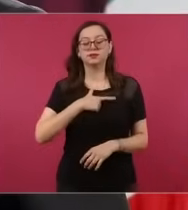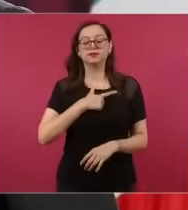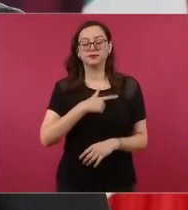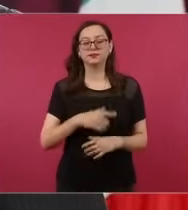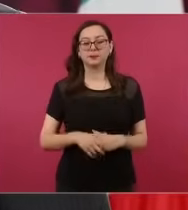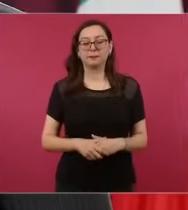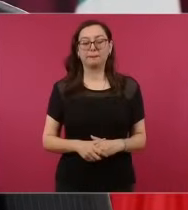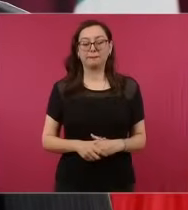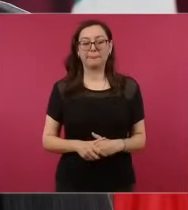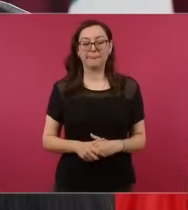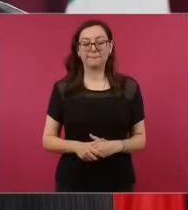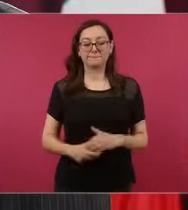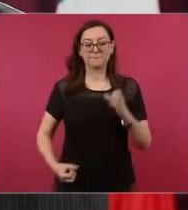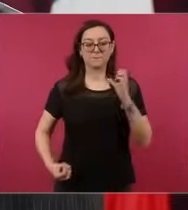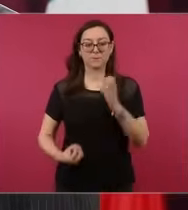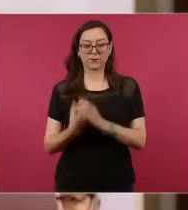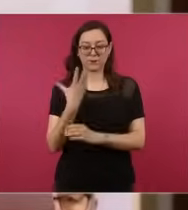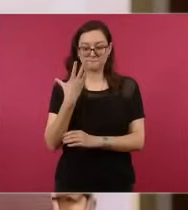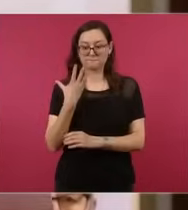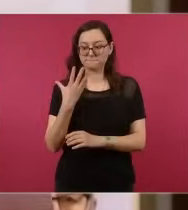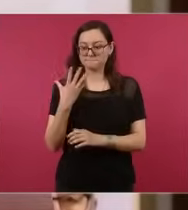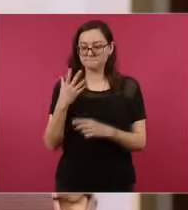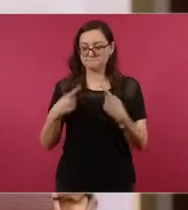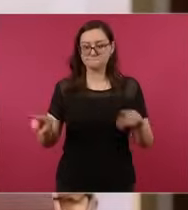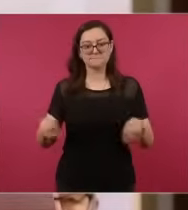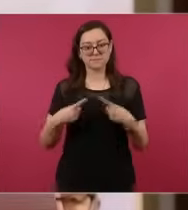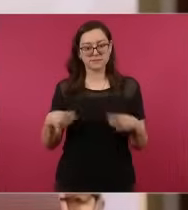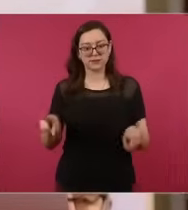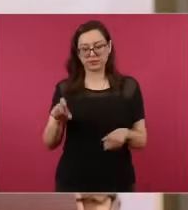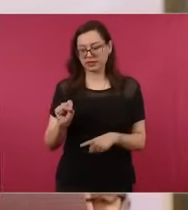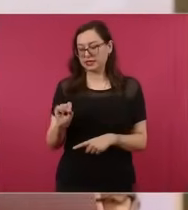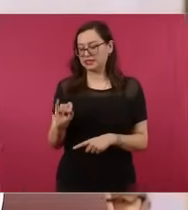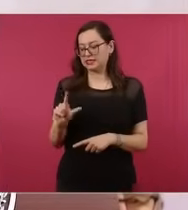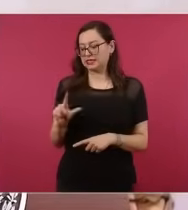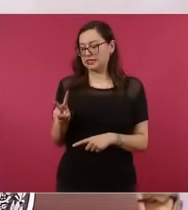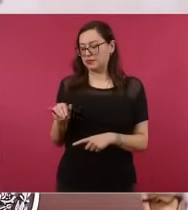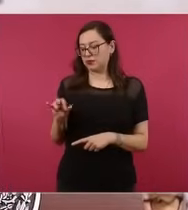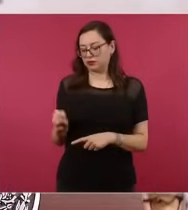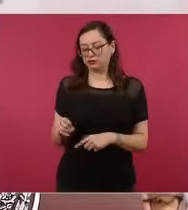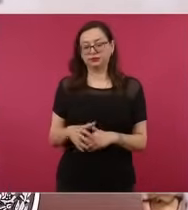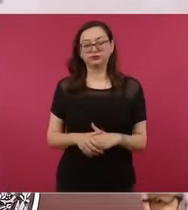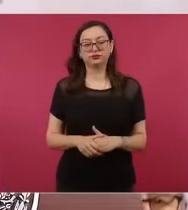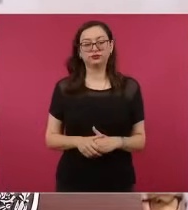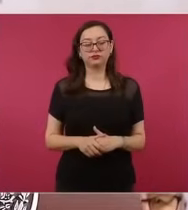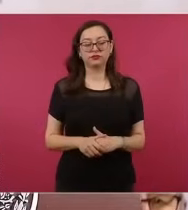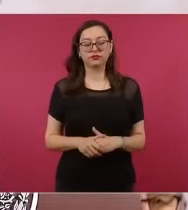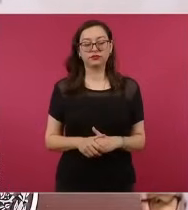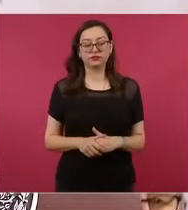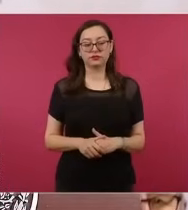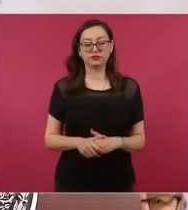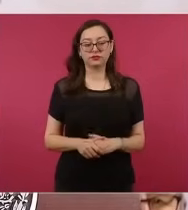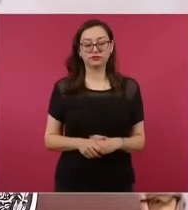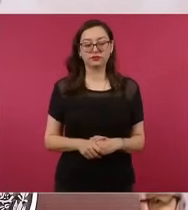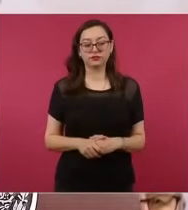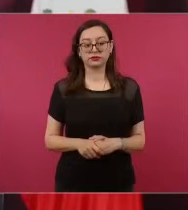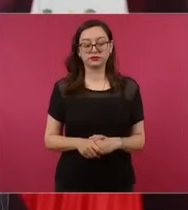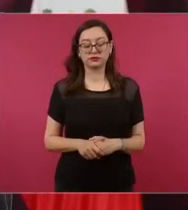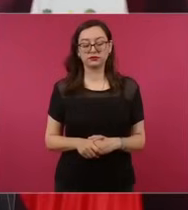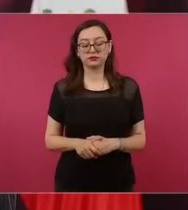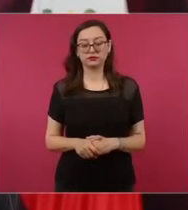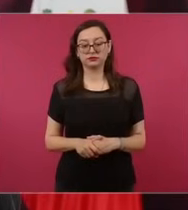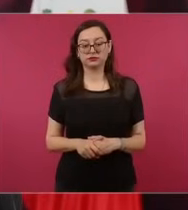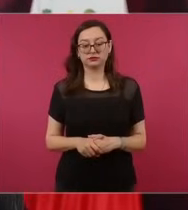para los jóvenes y no tan jóvenes. Pero no es lo